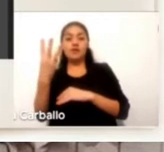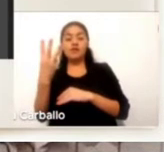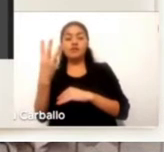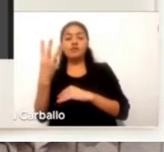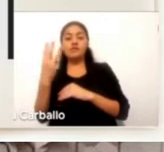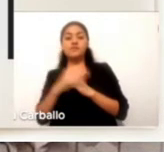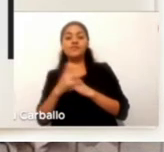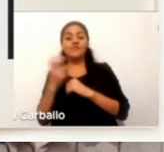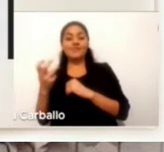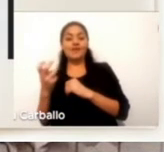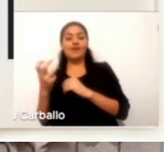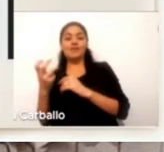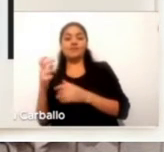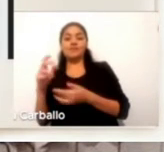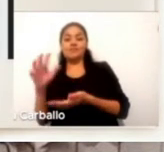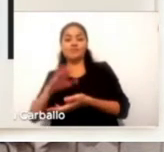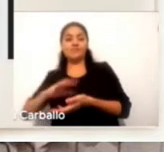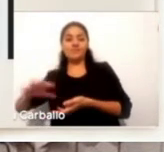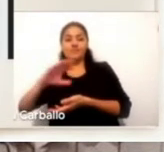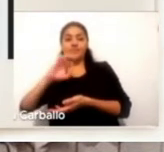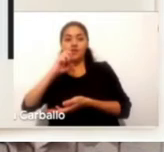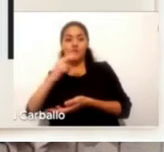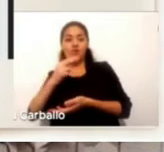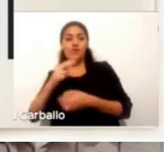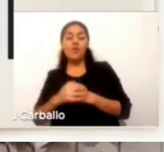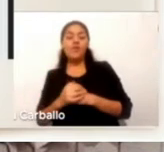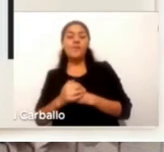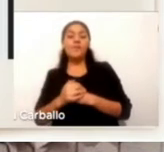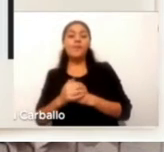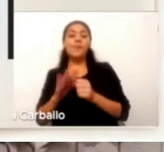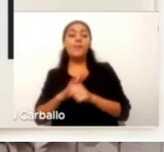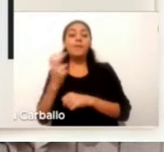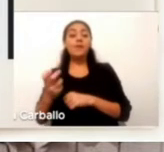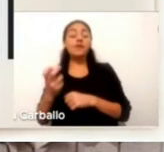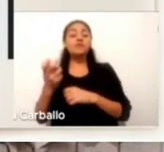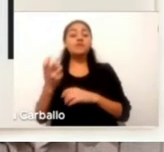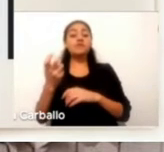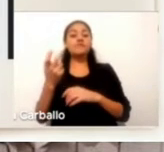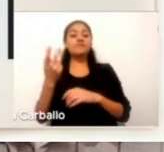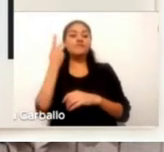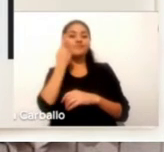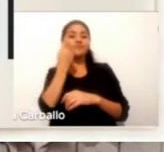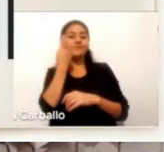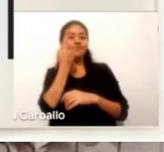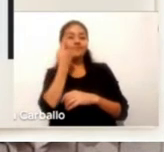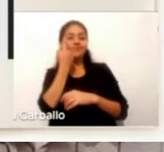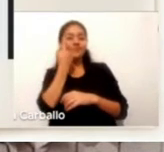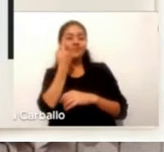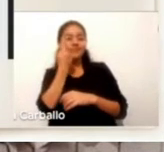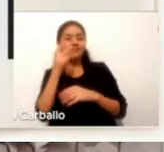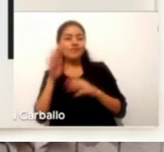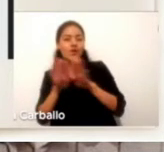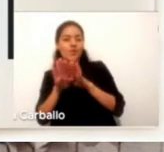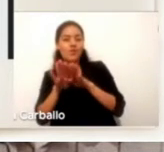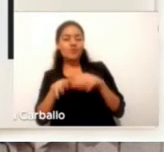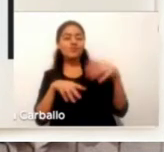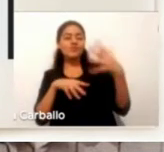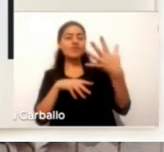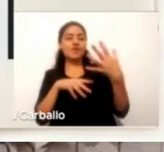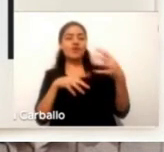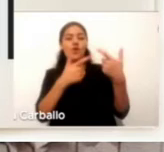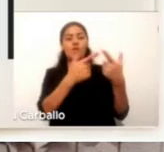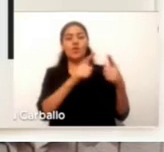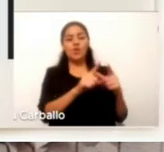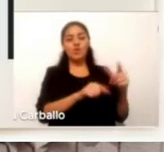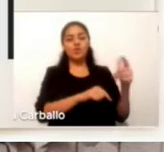Local. Por método, el examen de esta causal se dividió en 5 grupos que son los siguientes. Grupo